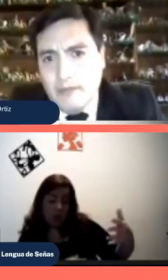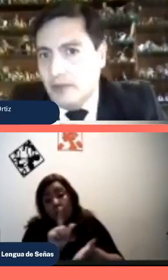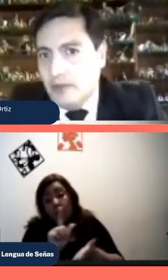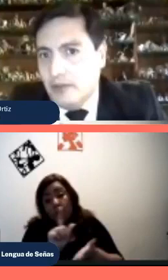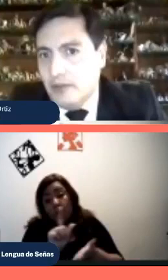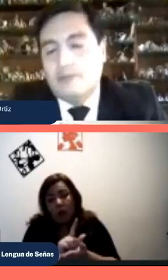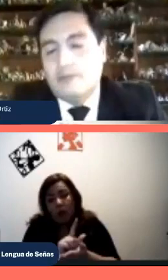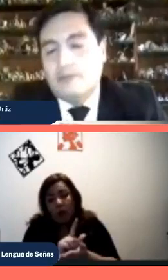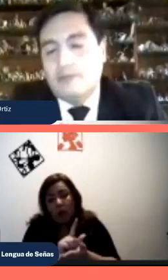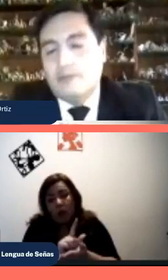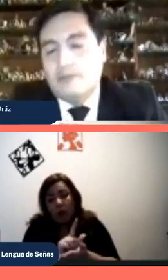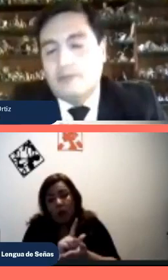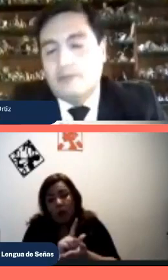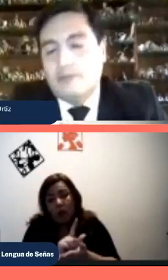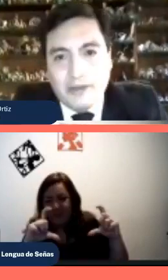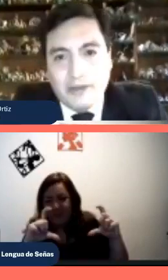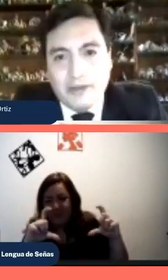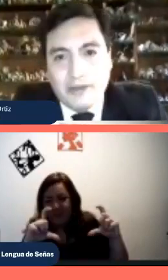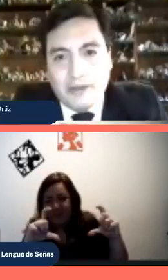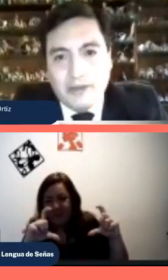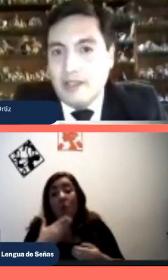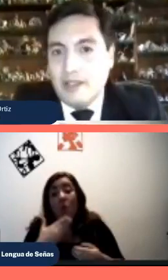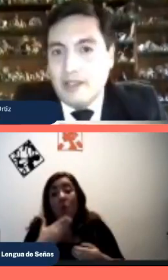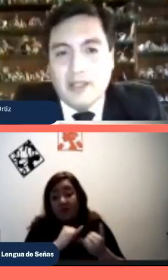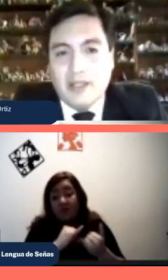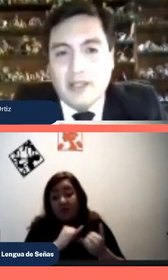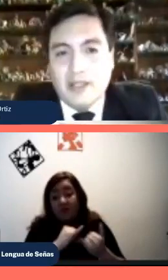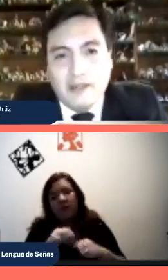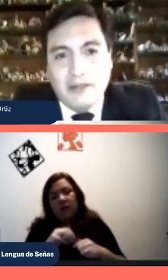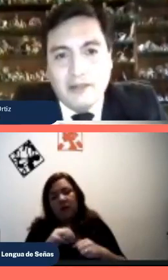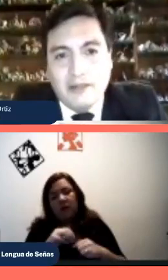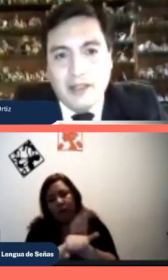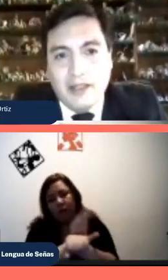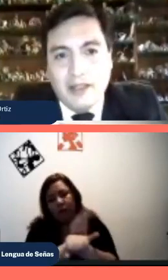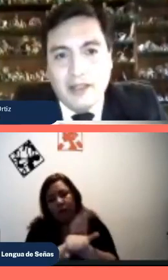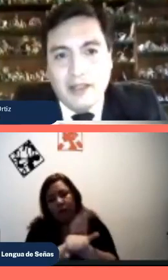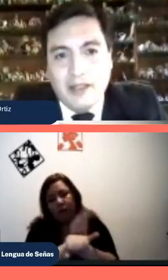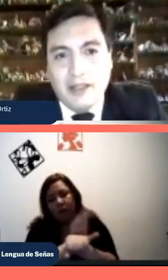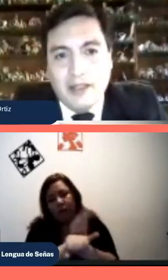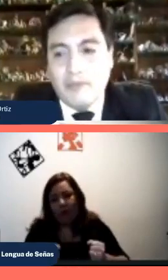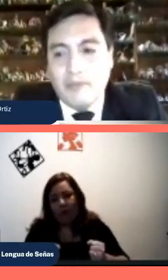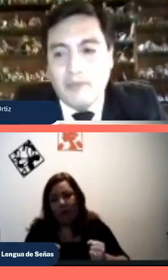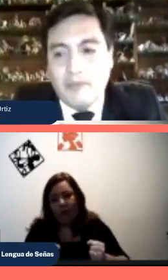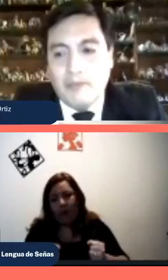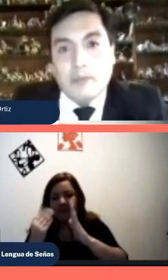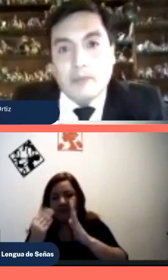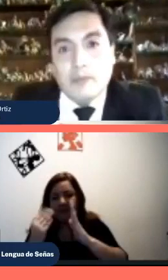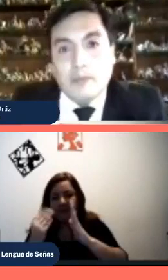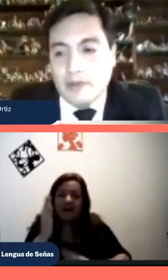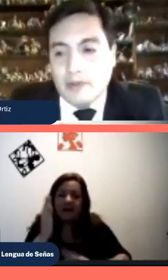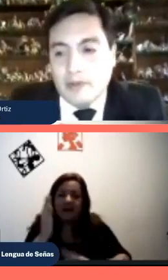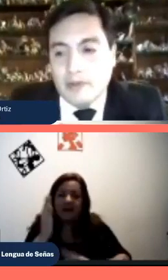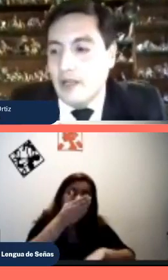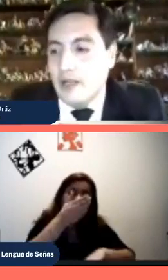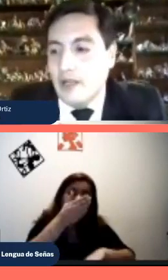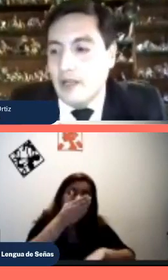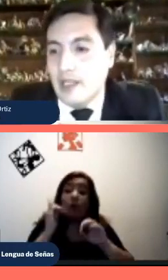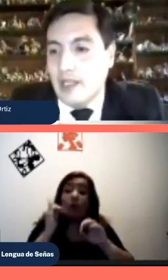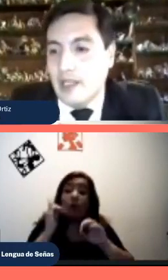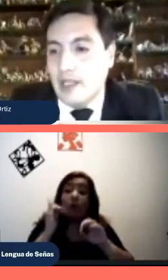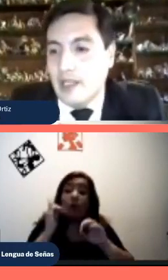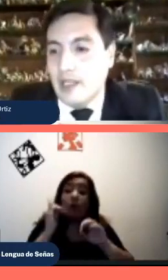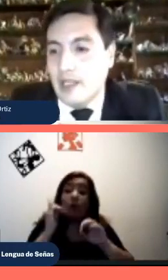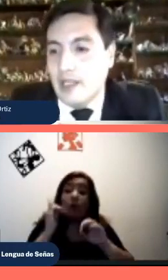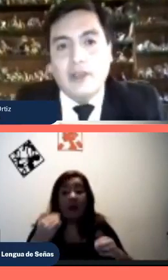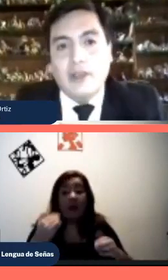pero cuando termine todo esto y puedan ya salir. La idea es que puedan los que tengan la oportunidad de